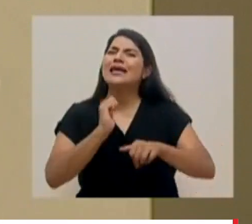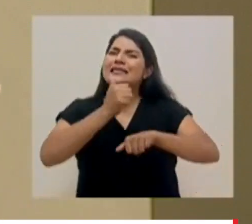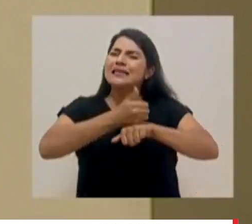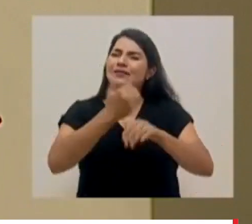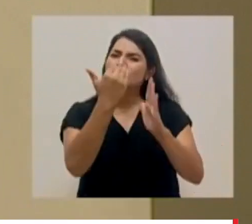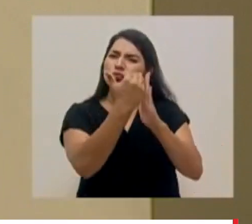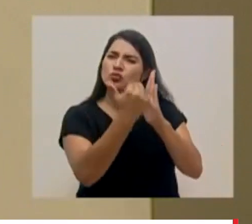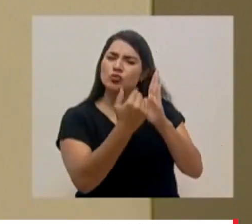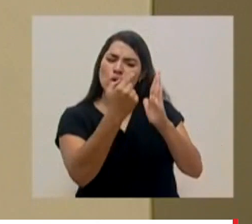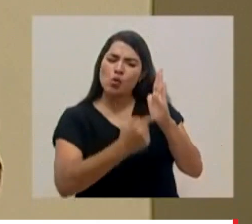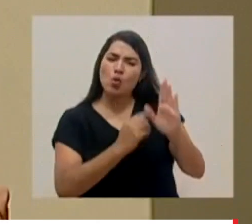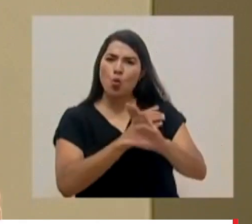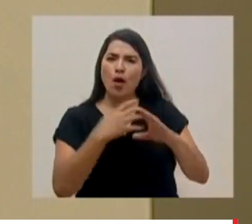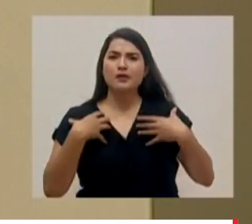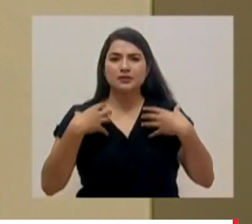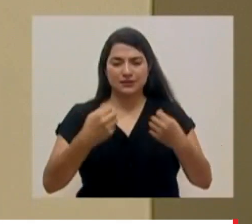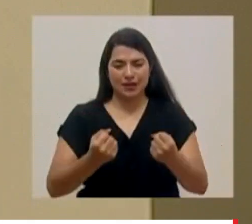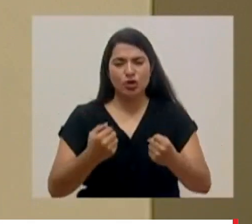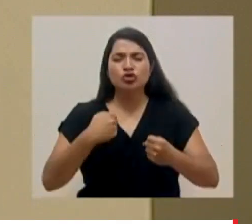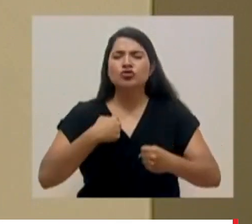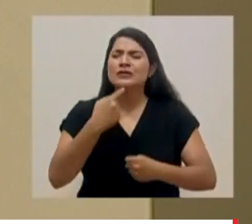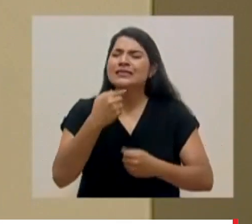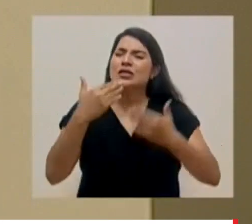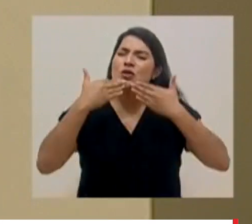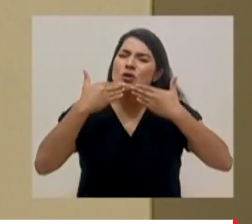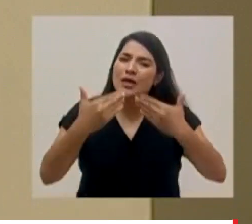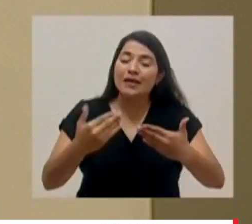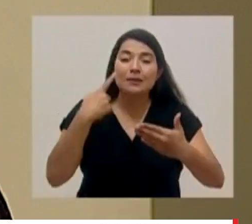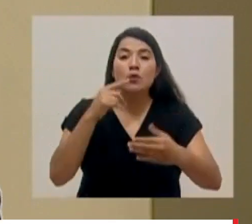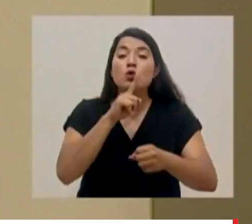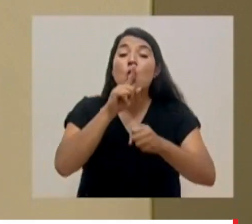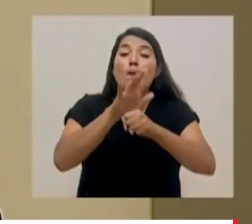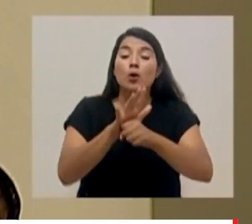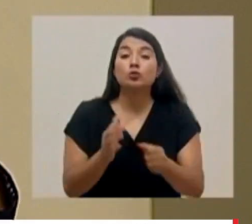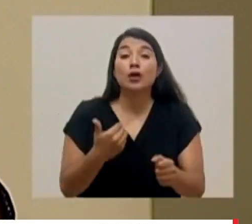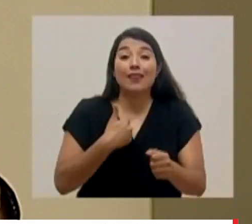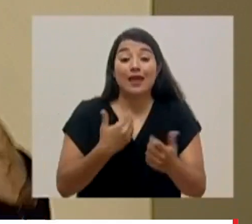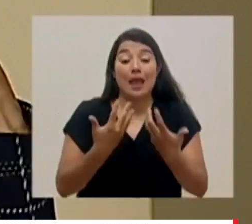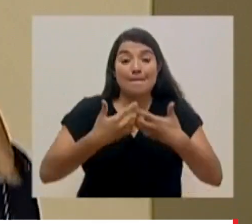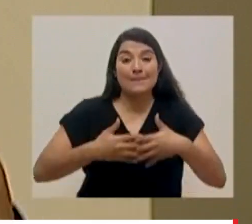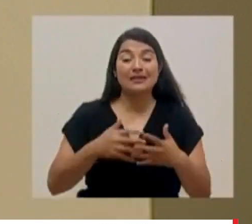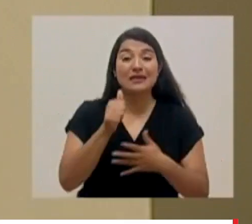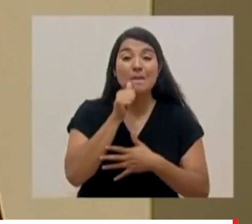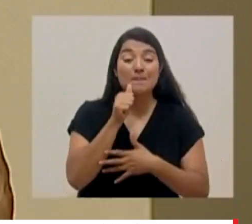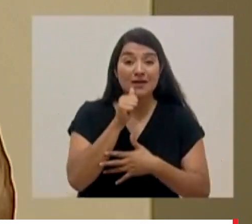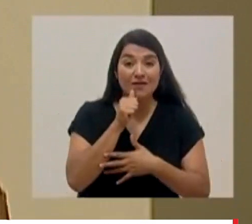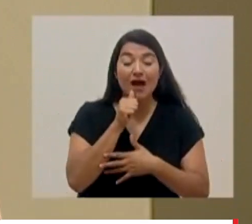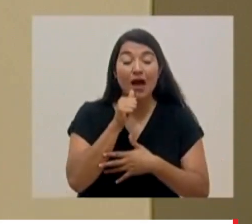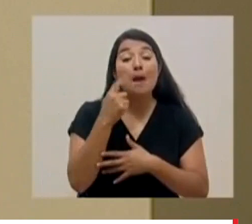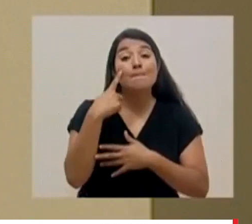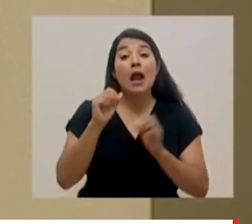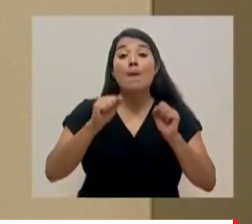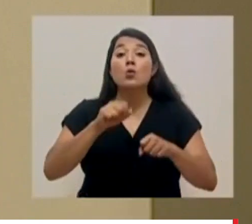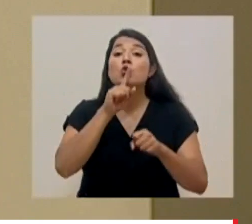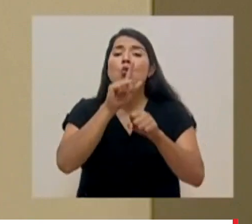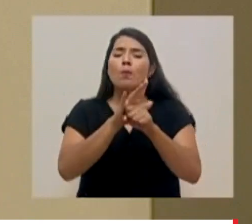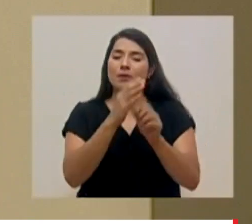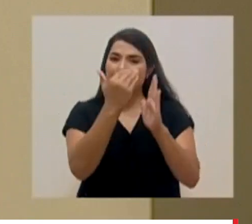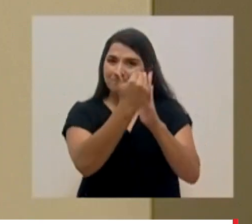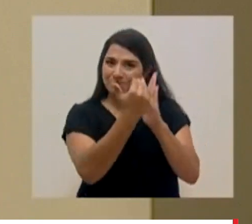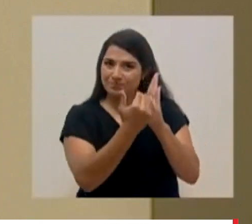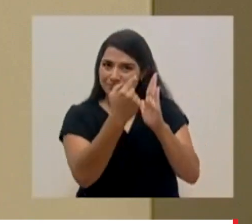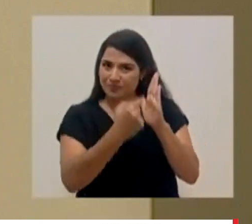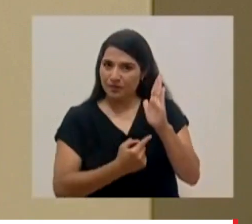que yo agradezco el compromiso del sector privado en el definitivo cumplimiento de los